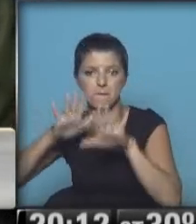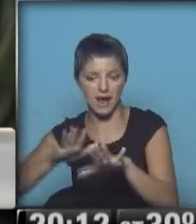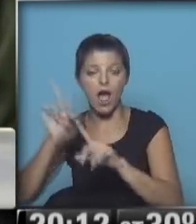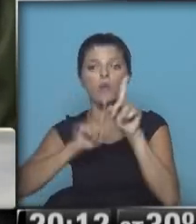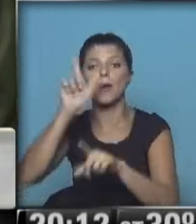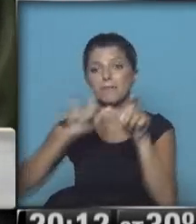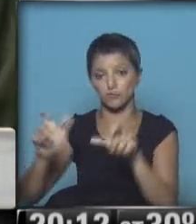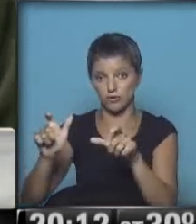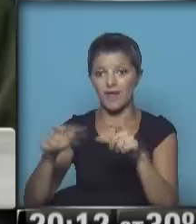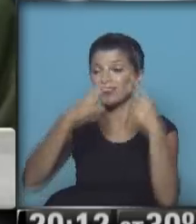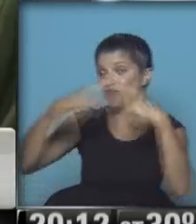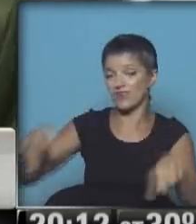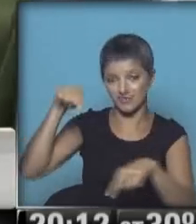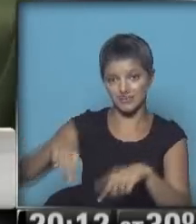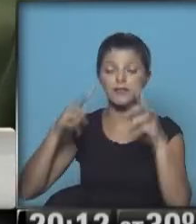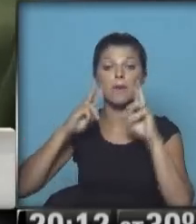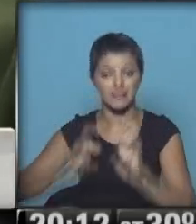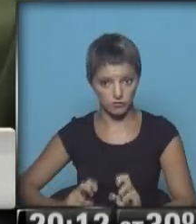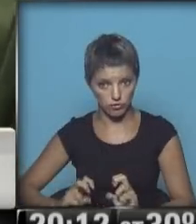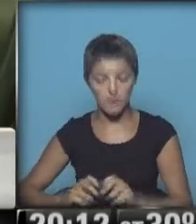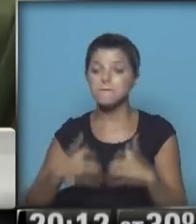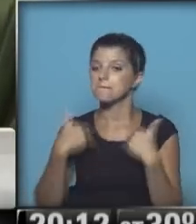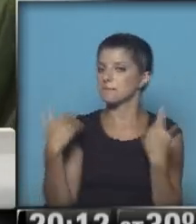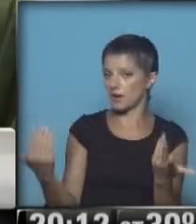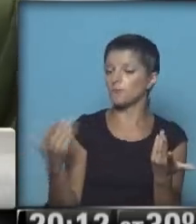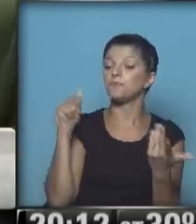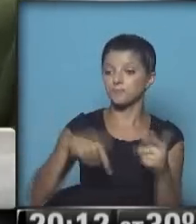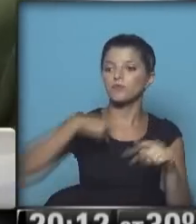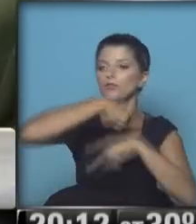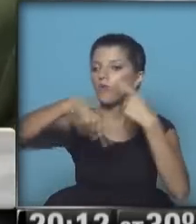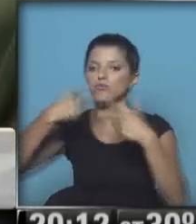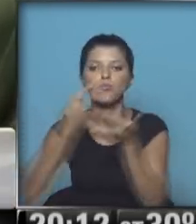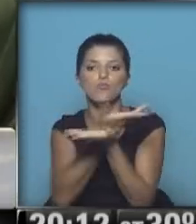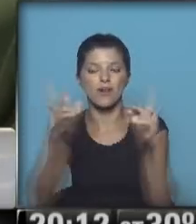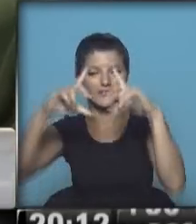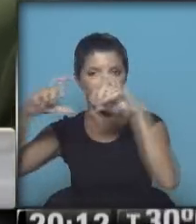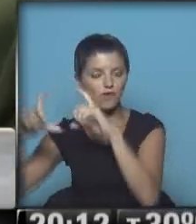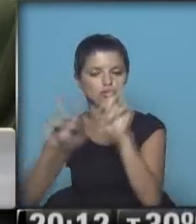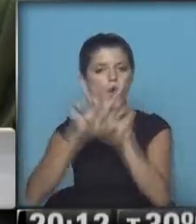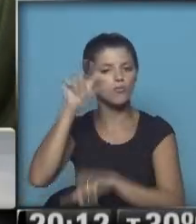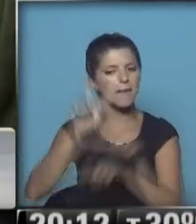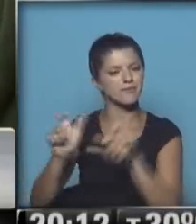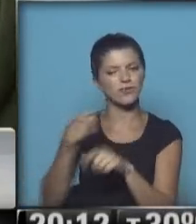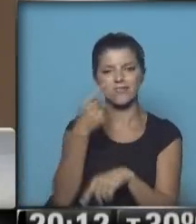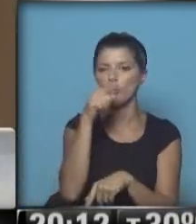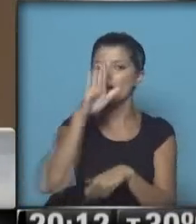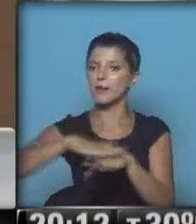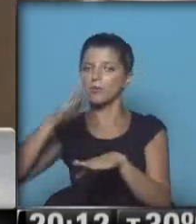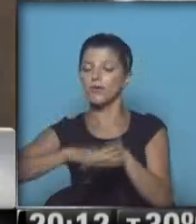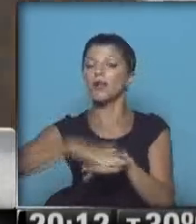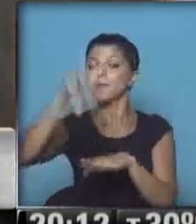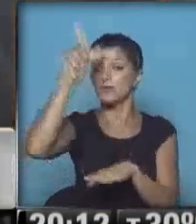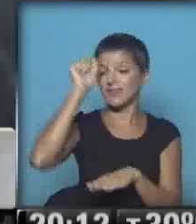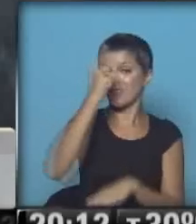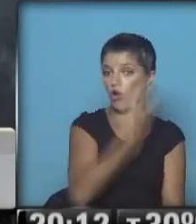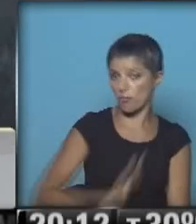personas ajenas al proceso. Pero ocurre que con la difusión de estas fotos, alguien logró inculpar a la Policía Federal